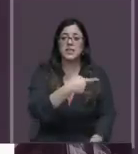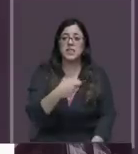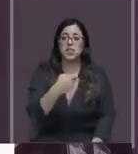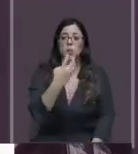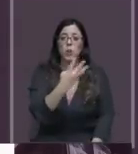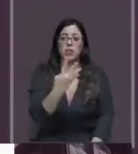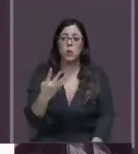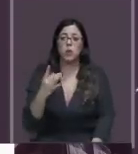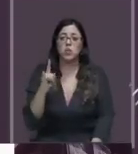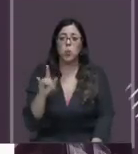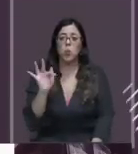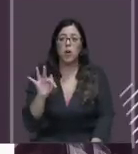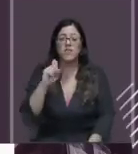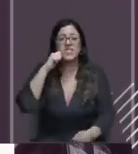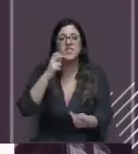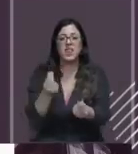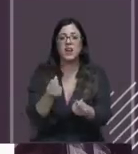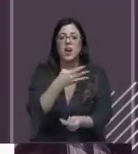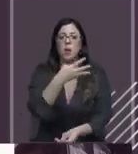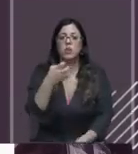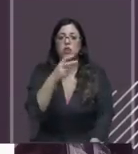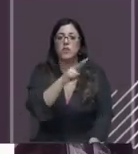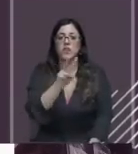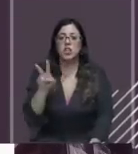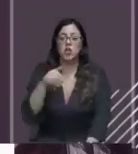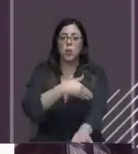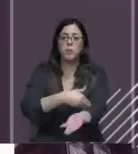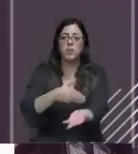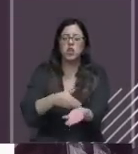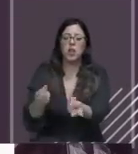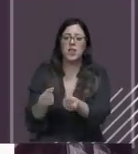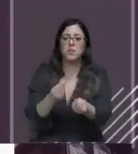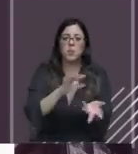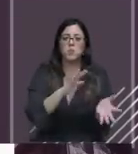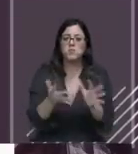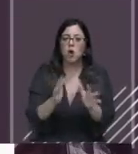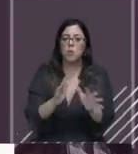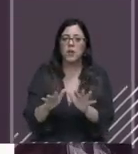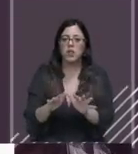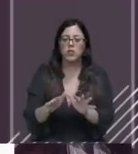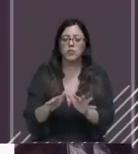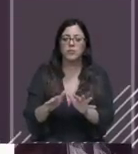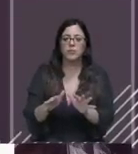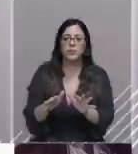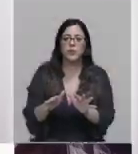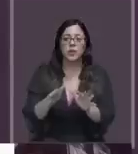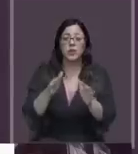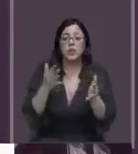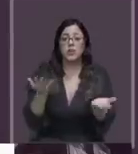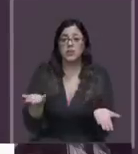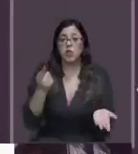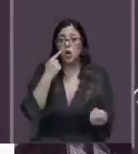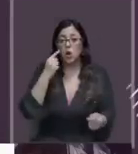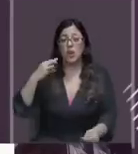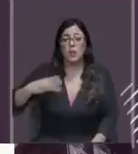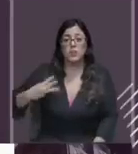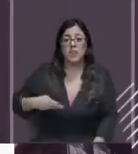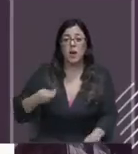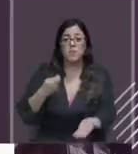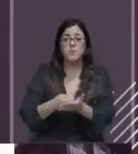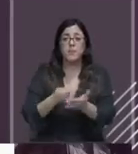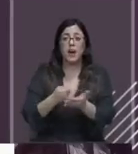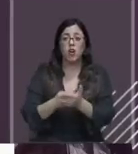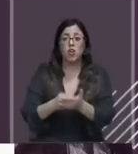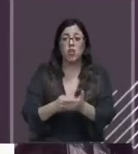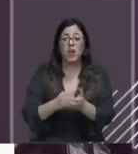UFs, equivalentes a 422 millones aproximadamente de la época. Es decir, la municipalidad pagó una diferencia de